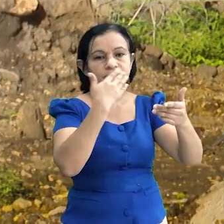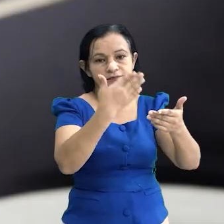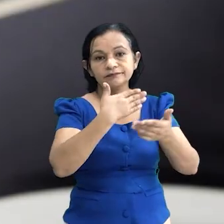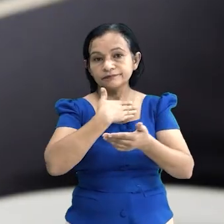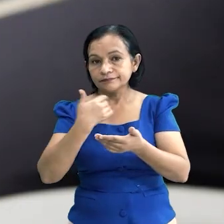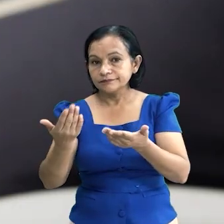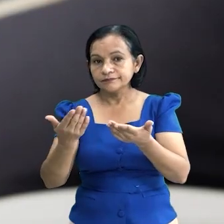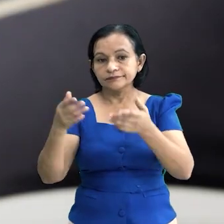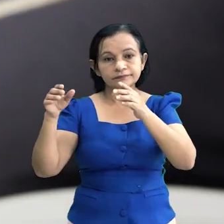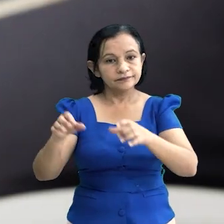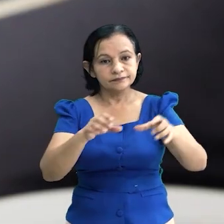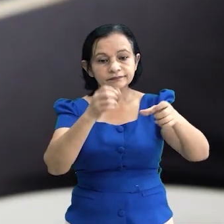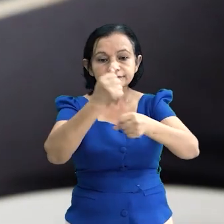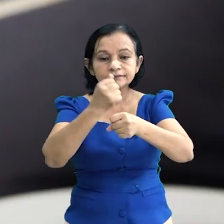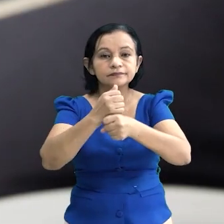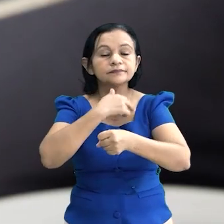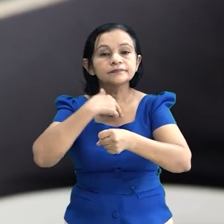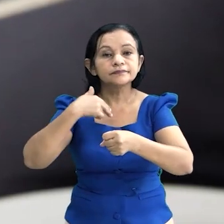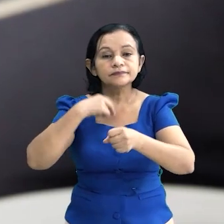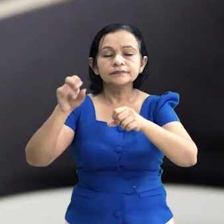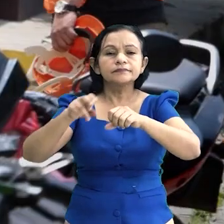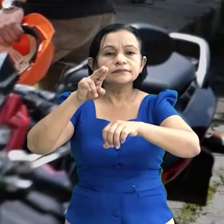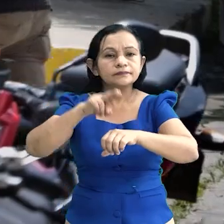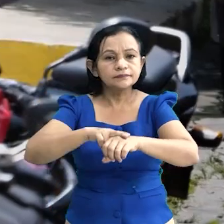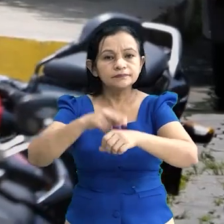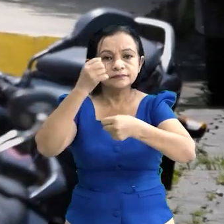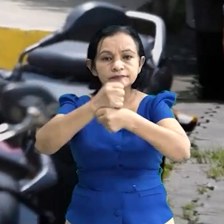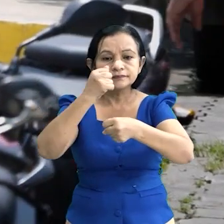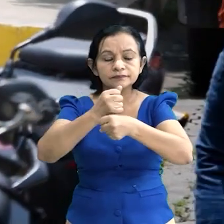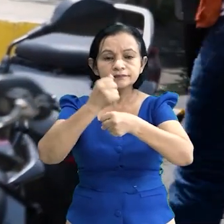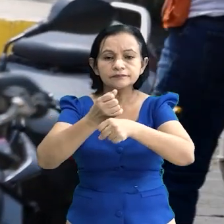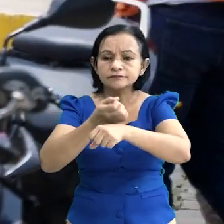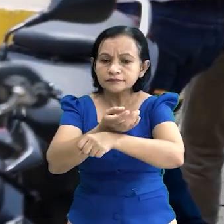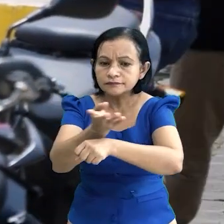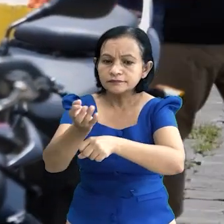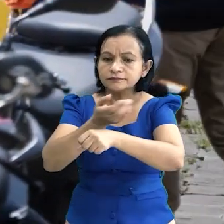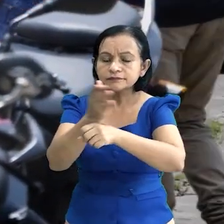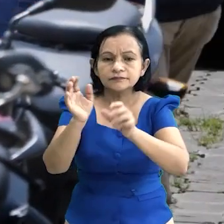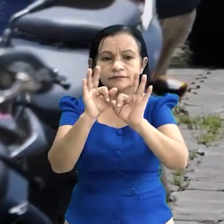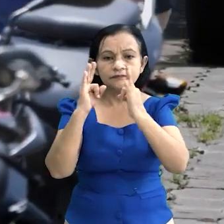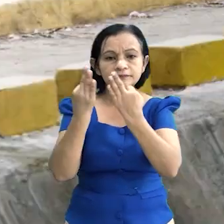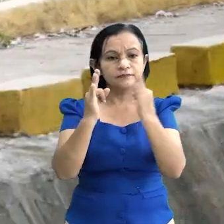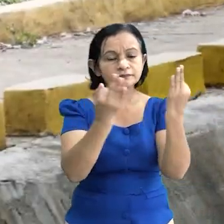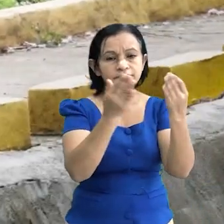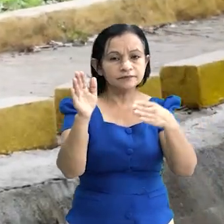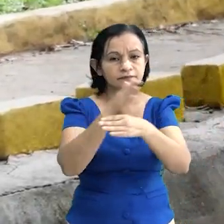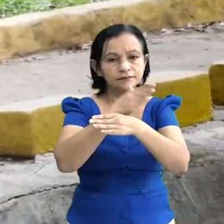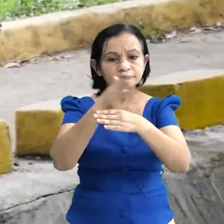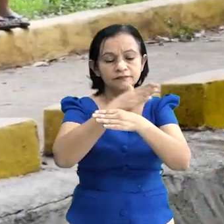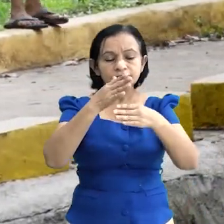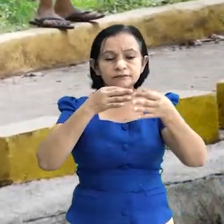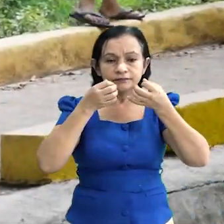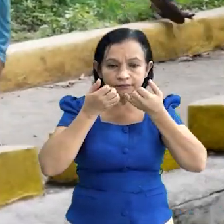aquí. Las acciones que se realizan al nivel nacional y el trabajo de conciencia de las familias a través de las diferentes campañas